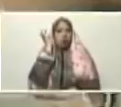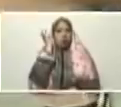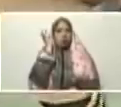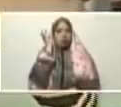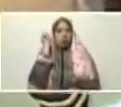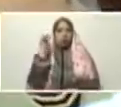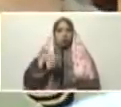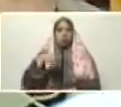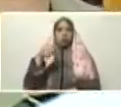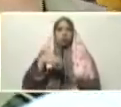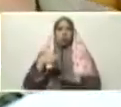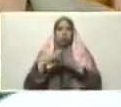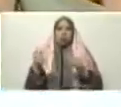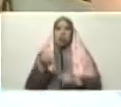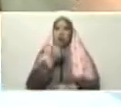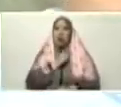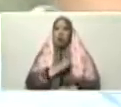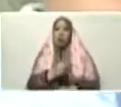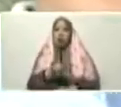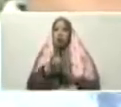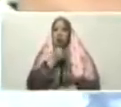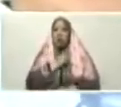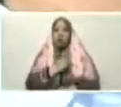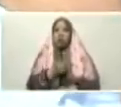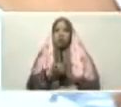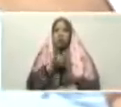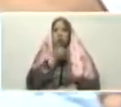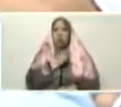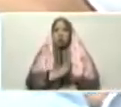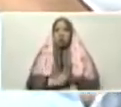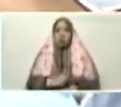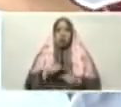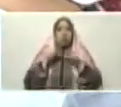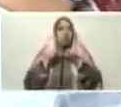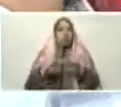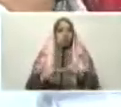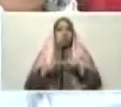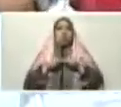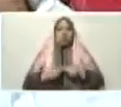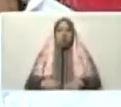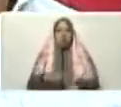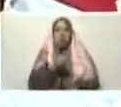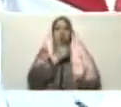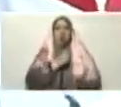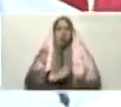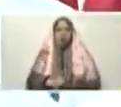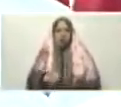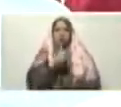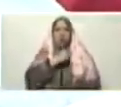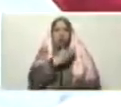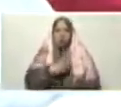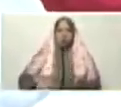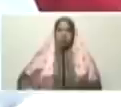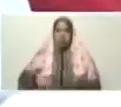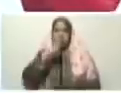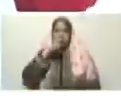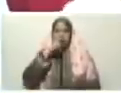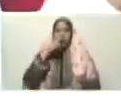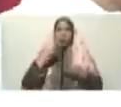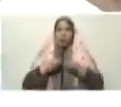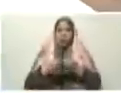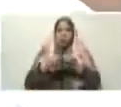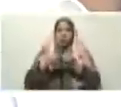aquí estamos en resistencia seguimos en resistencia y seguiremos en resistencia a maduro sigue pa lante me